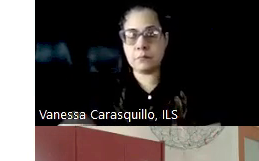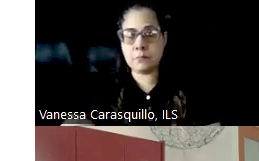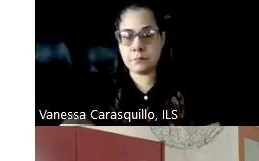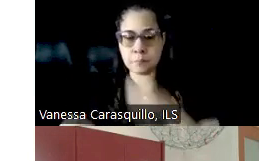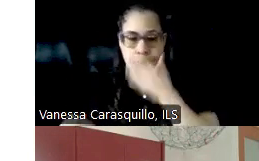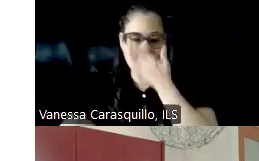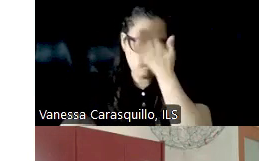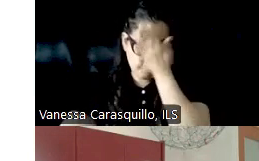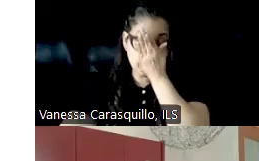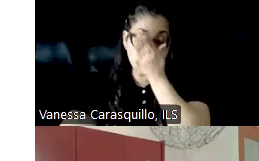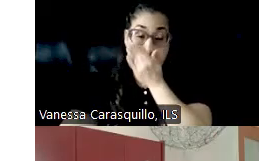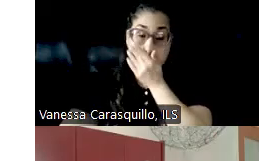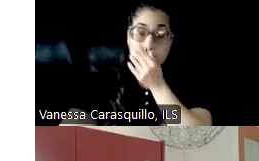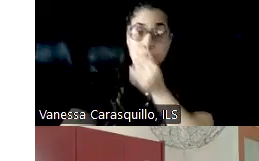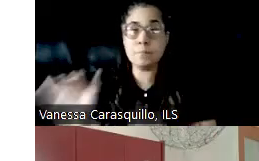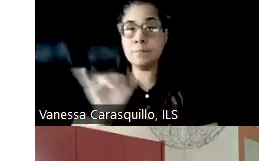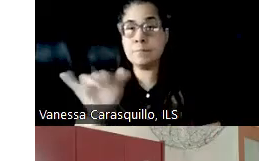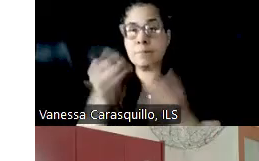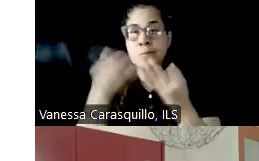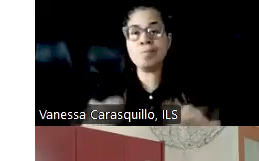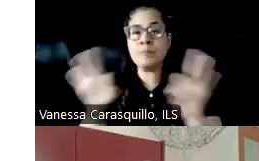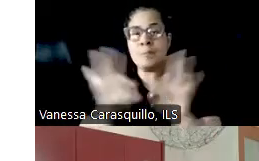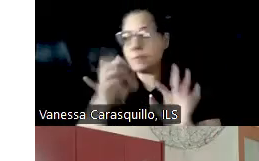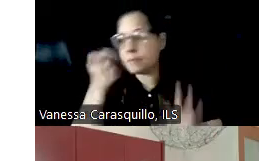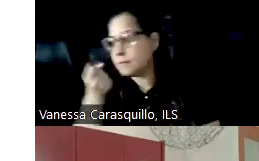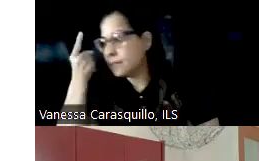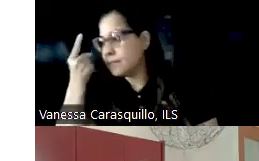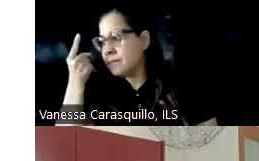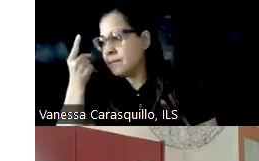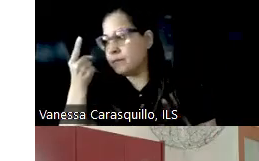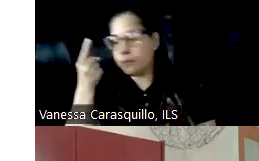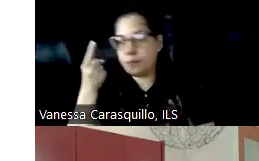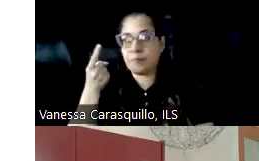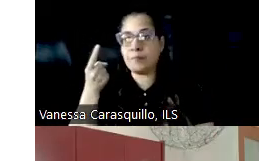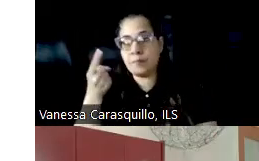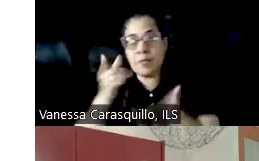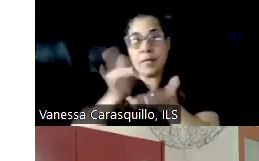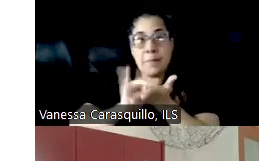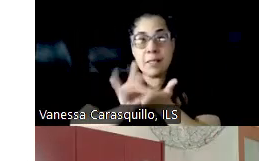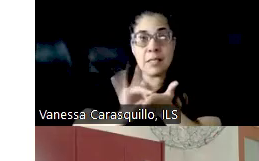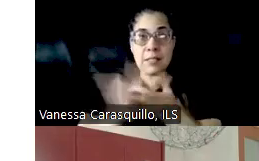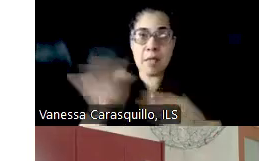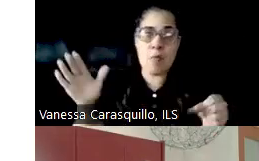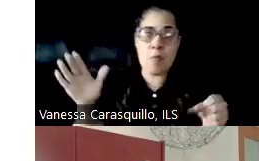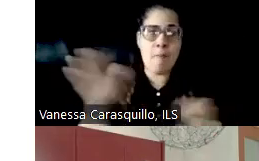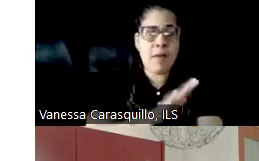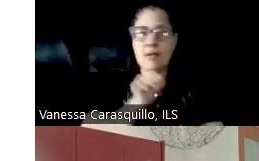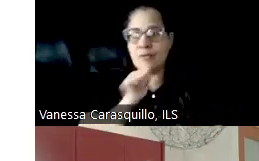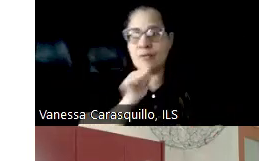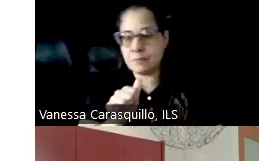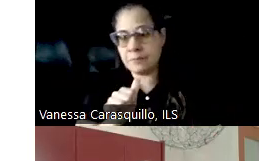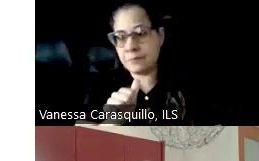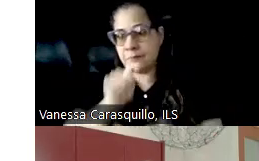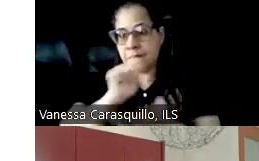Es importante también entender que el tratamiento farmacológico no es absoluto y único. El tratamiento psiquiátrico es un